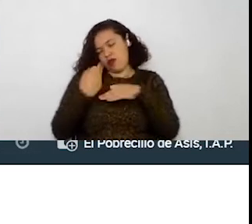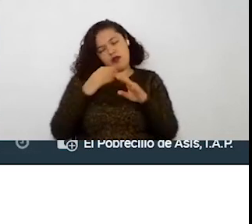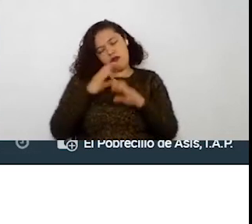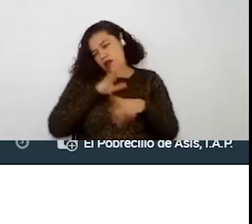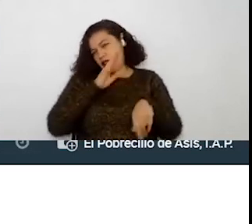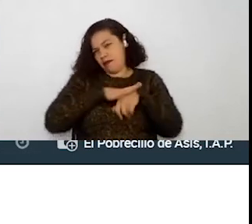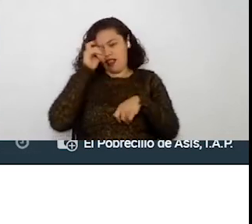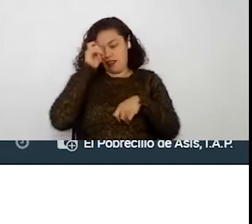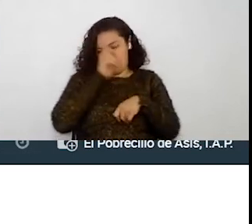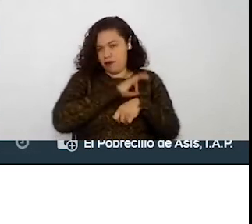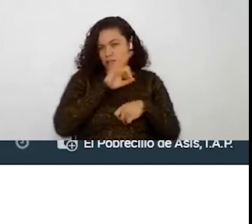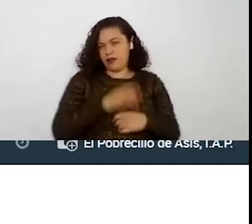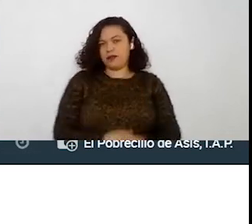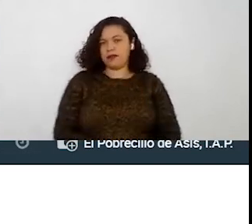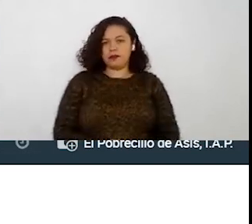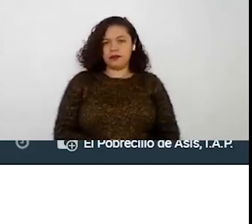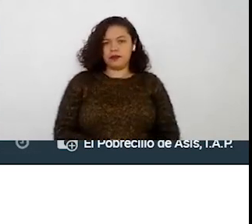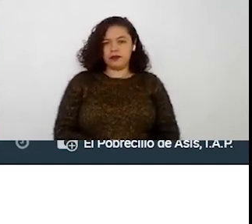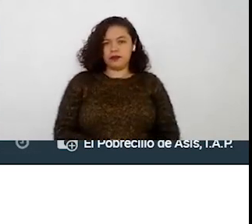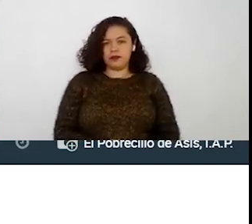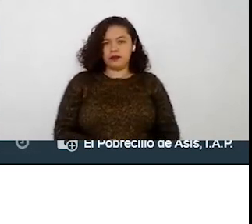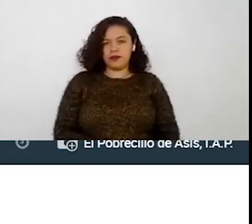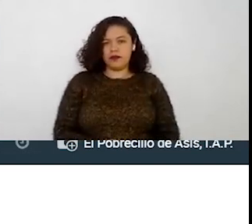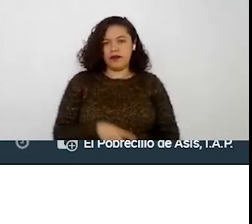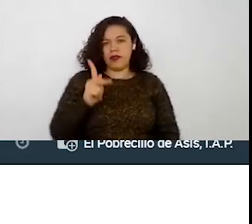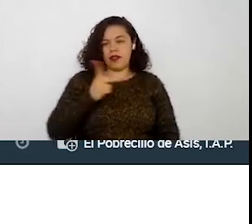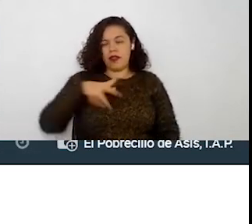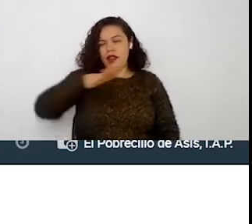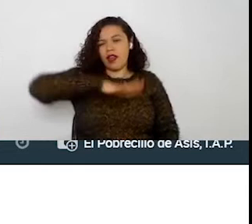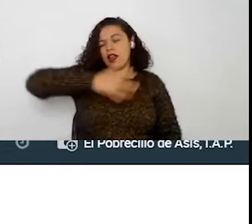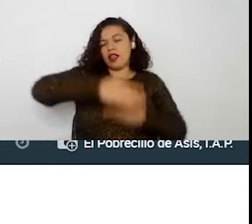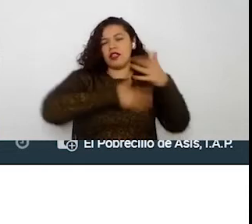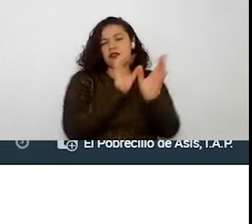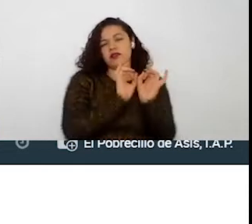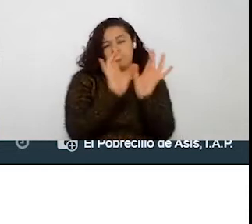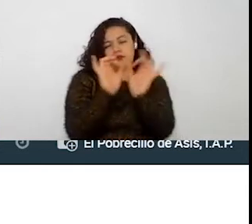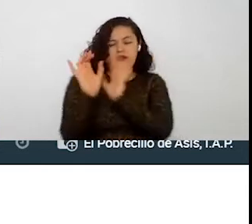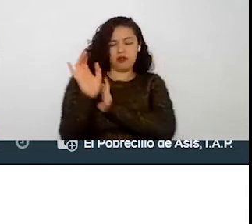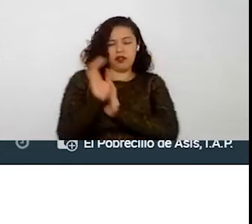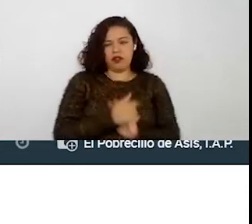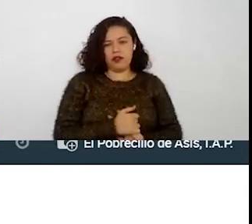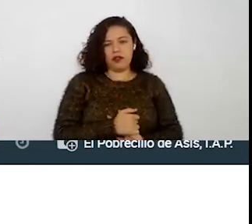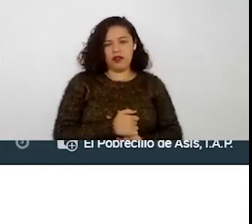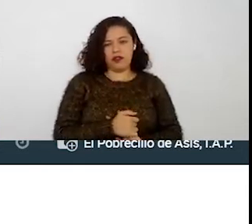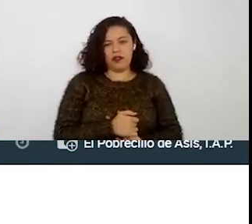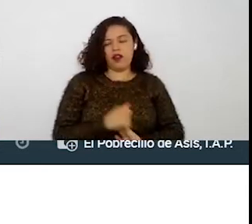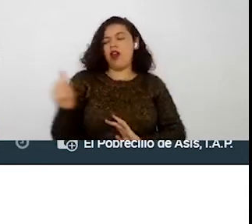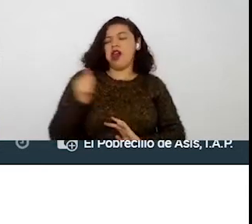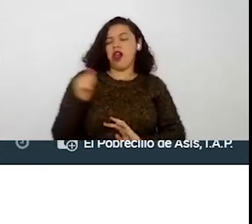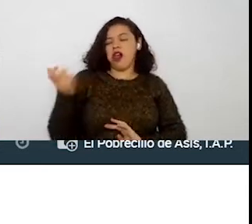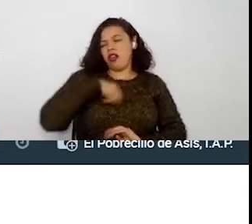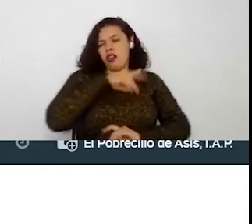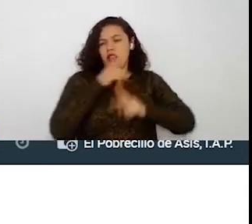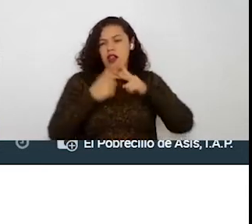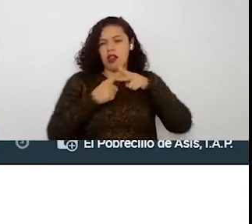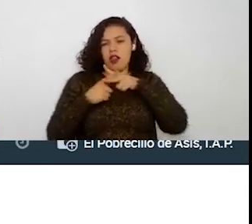más complejo pero los la población con servicios es esporádicos pues calculamos hasta